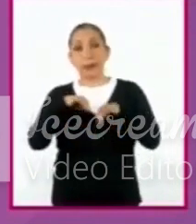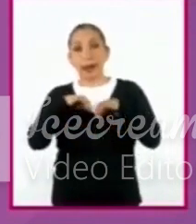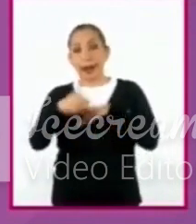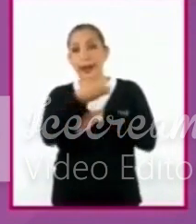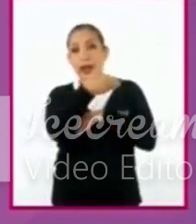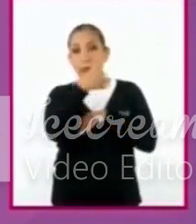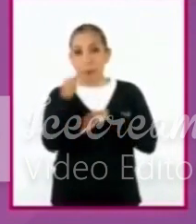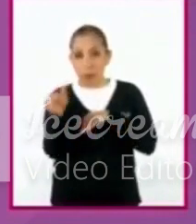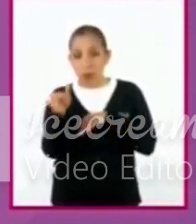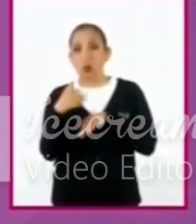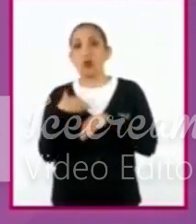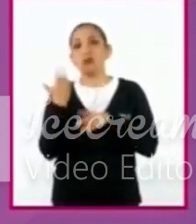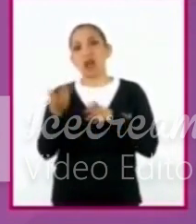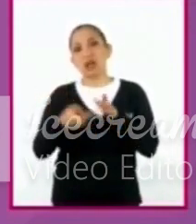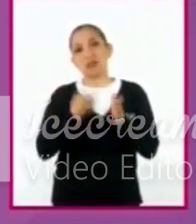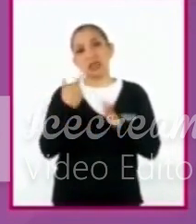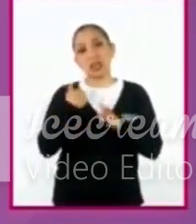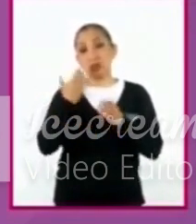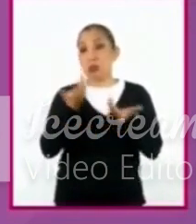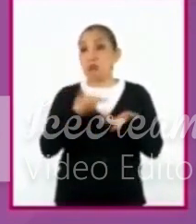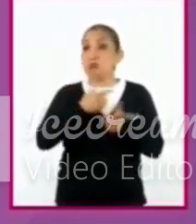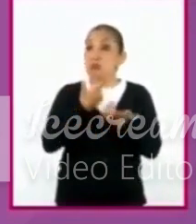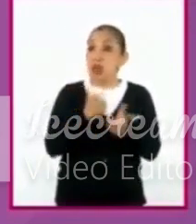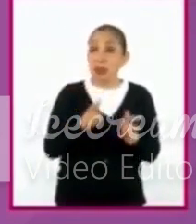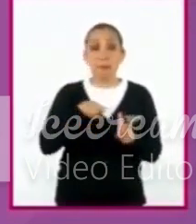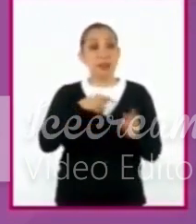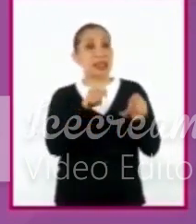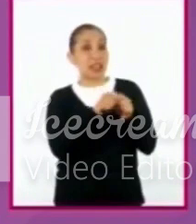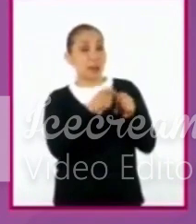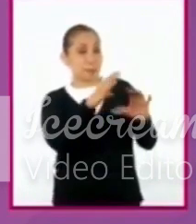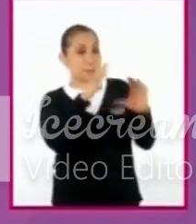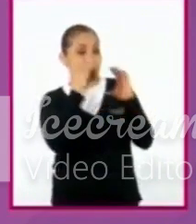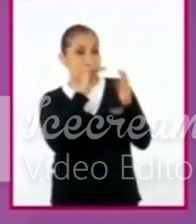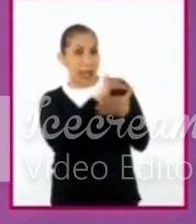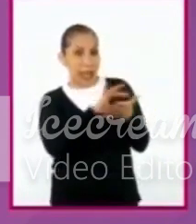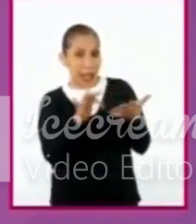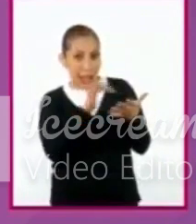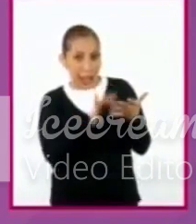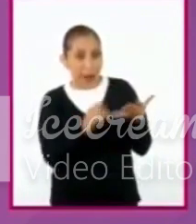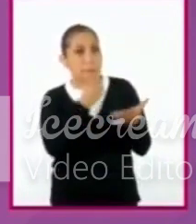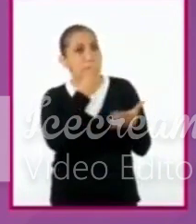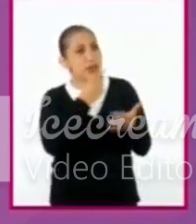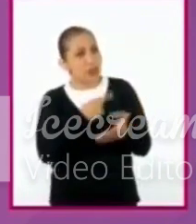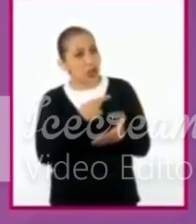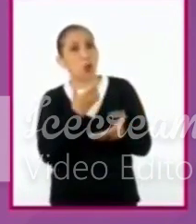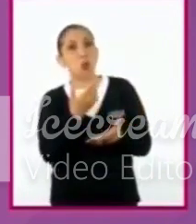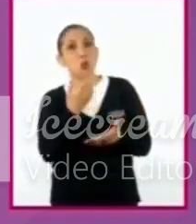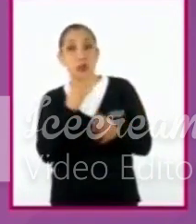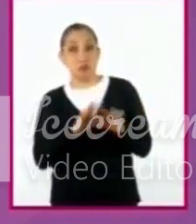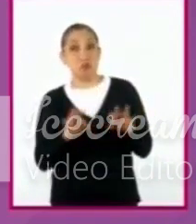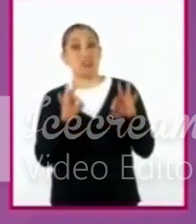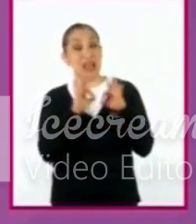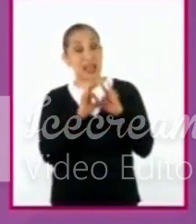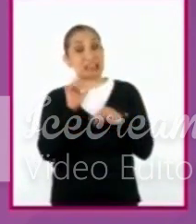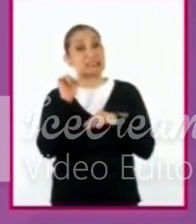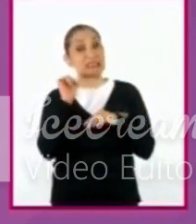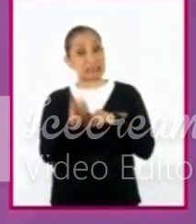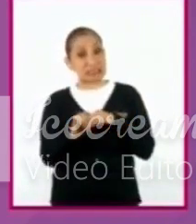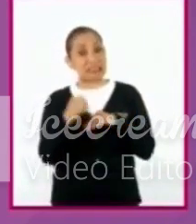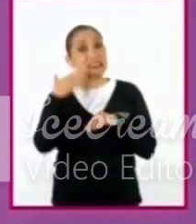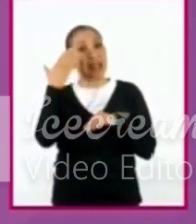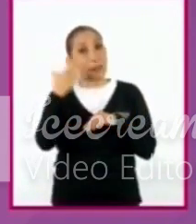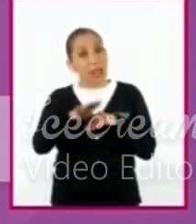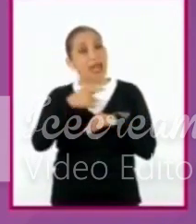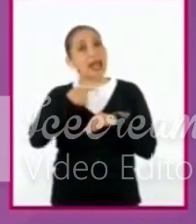campo. En algunos ratos desocupados, mi tío me enseñaba a leer, me manifestaba lo útil y conveniente que era